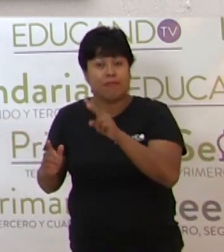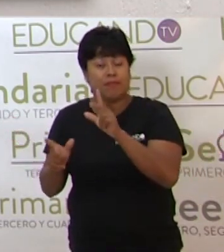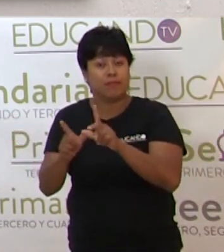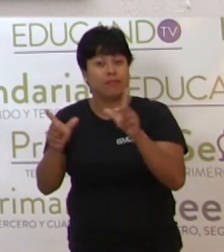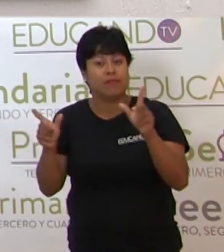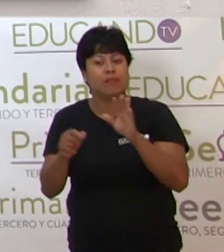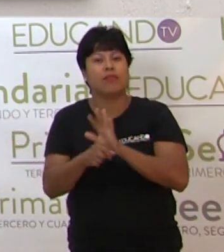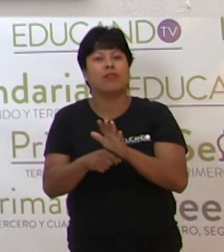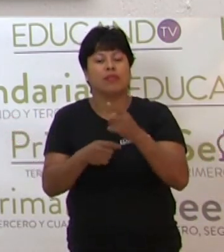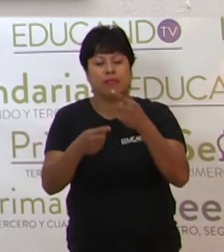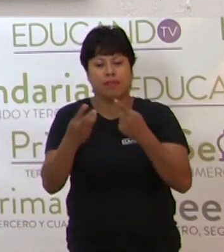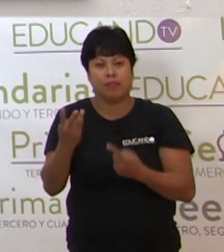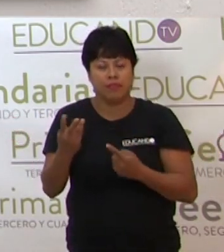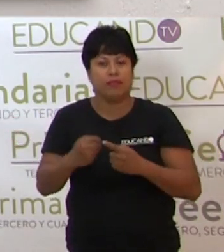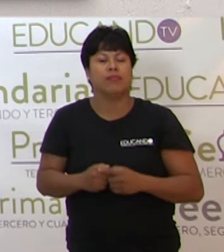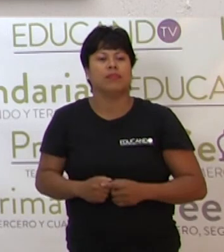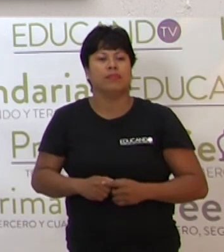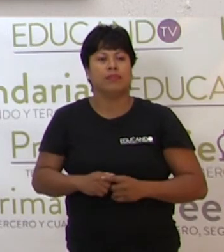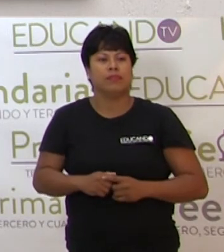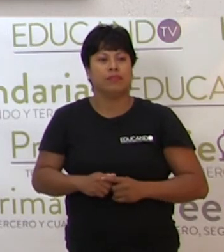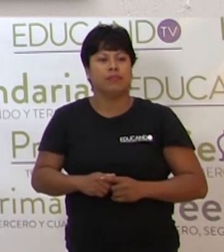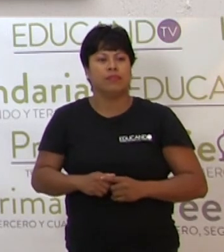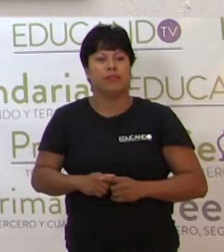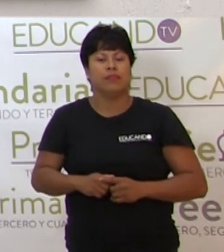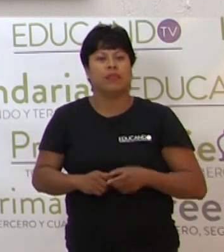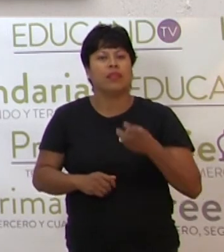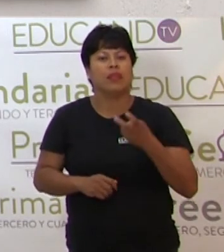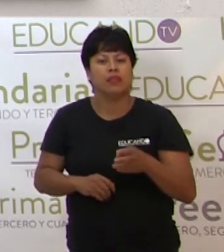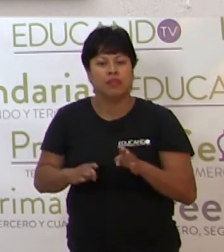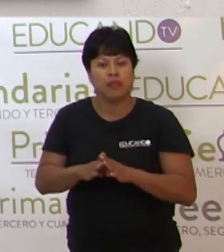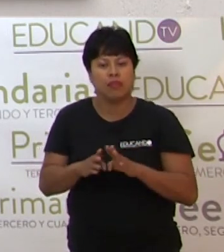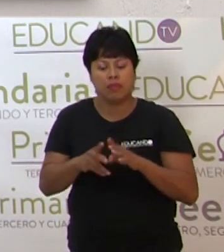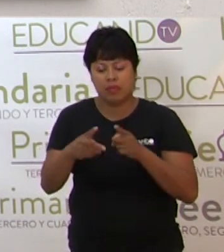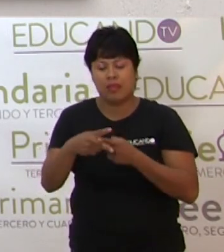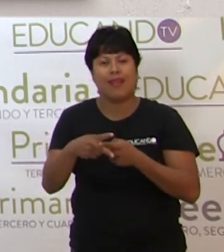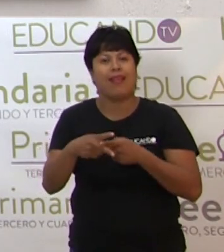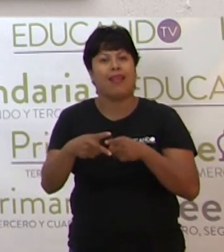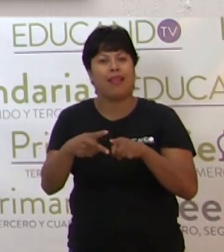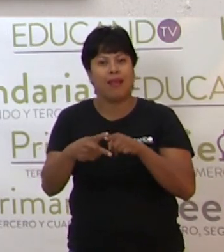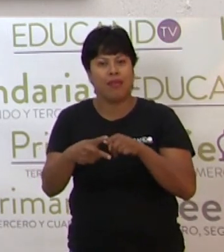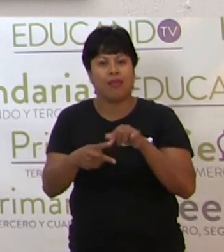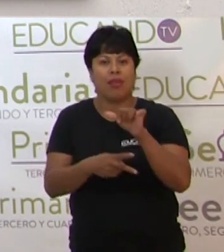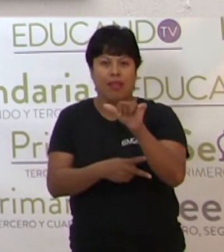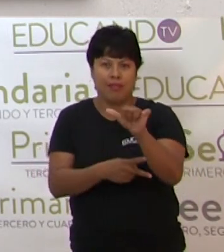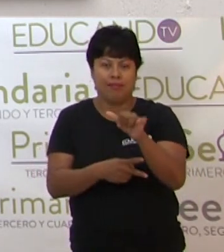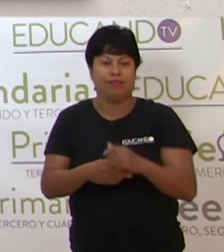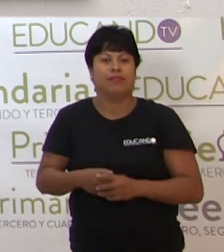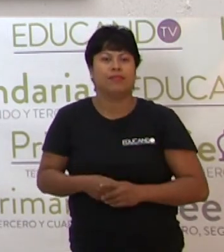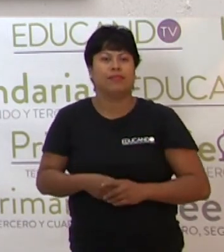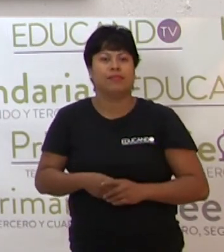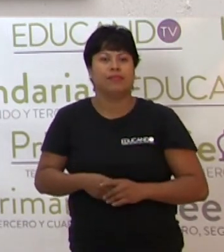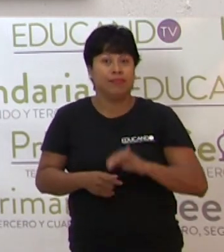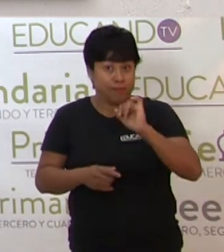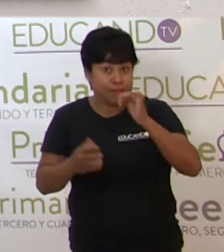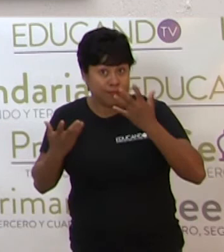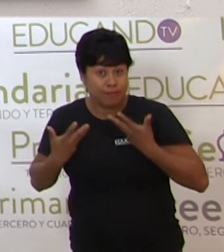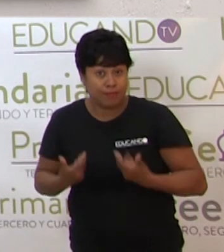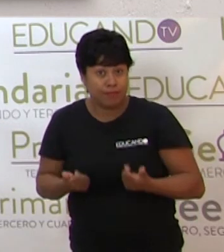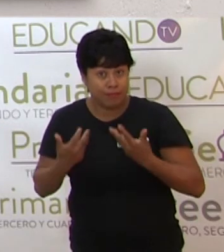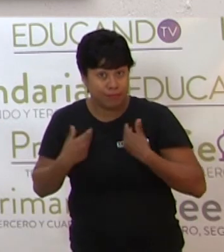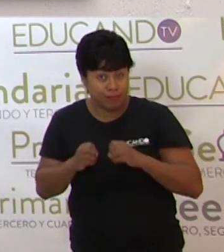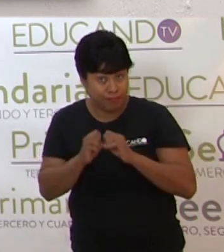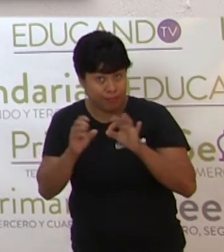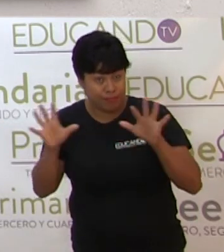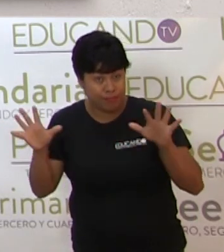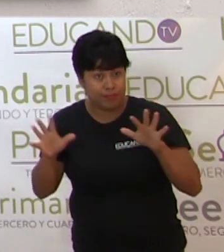las funciones trigonométricas con base al ángulo A. ¿Sí se entendió? ¿Quedó